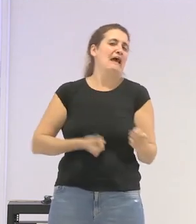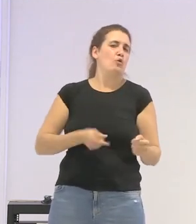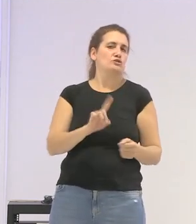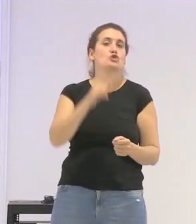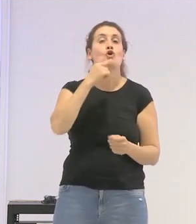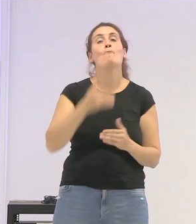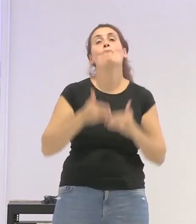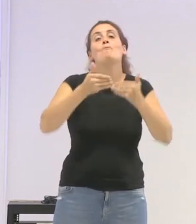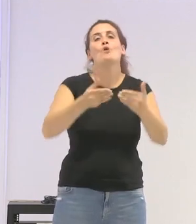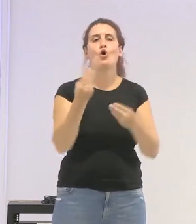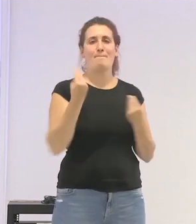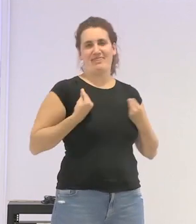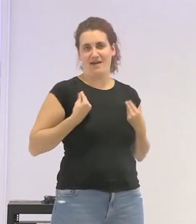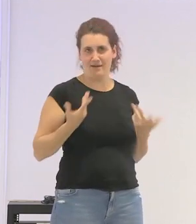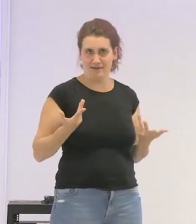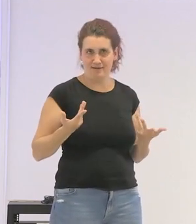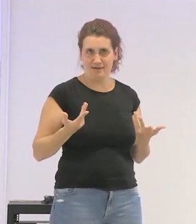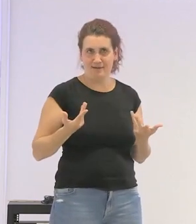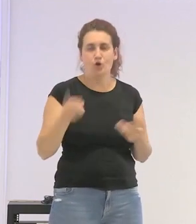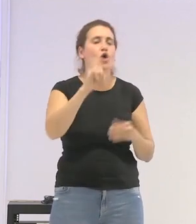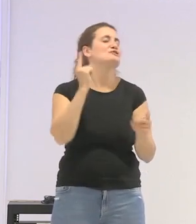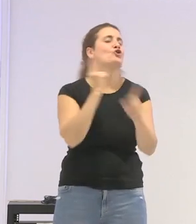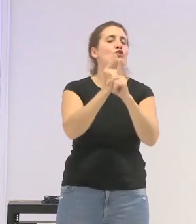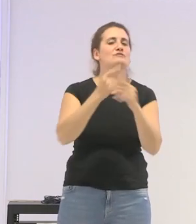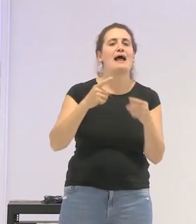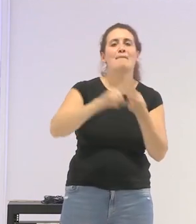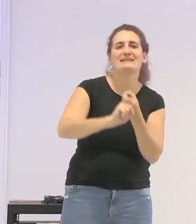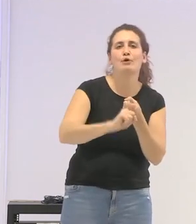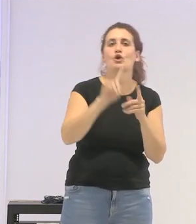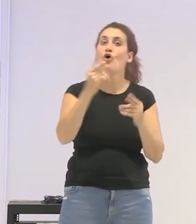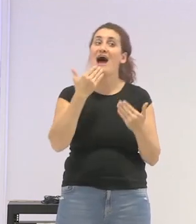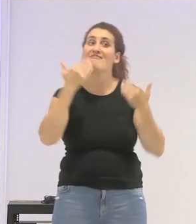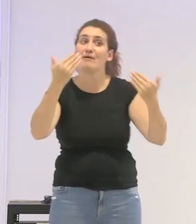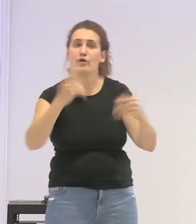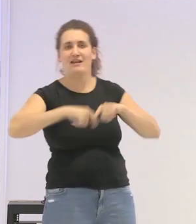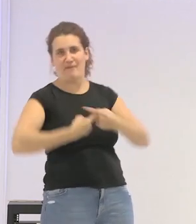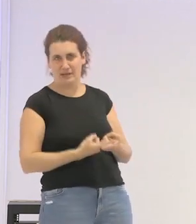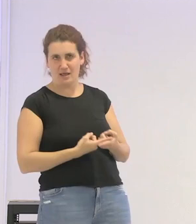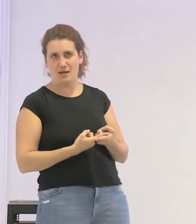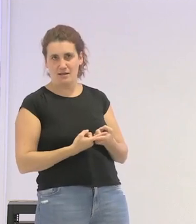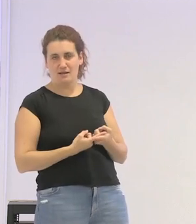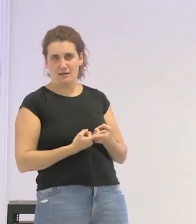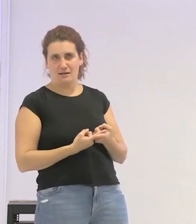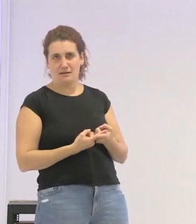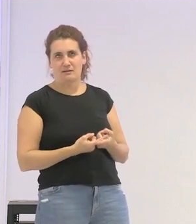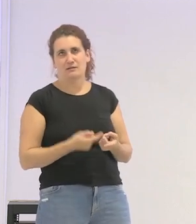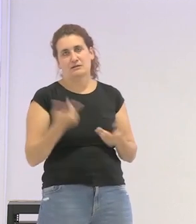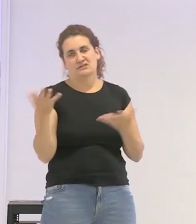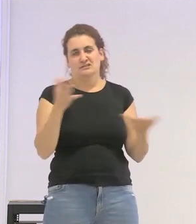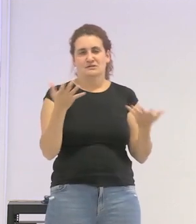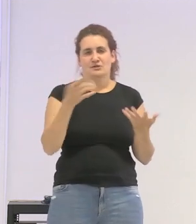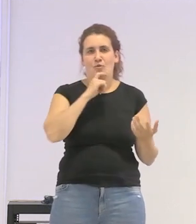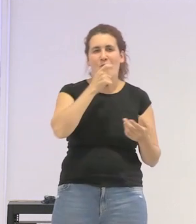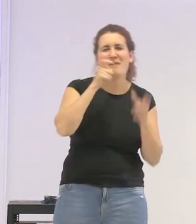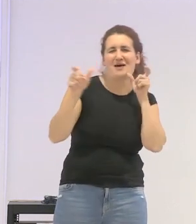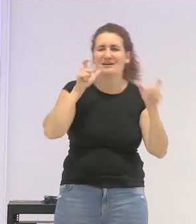vida. No están en contra del matrimonio homosexual, sino que están a favor de la familia. Entonces, bueno, eso es uno de los